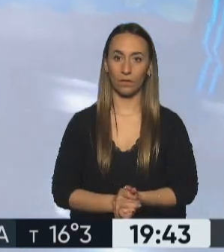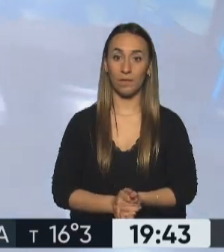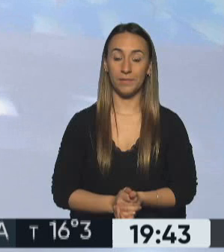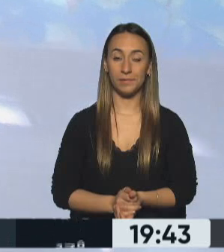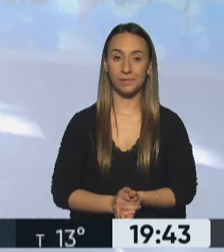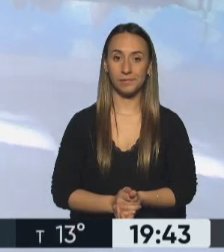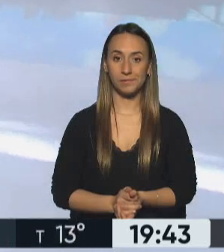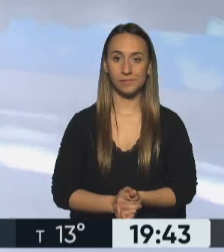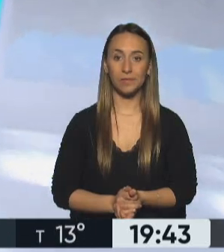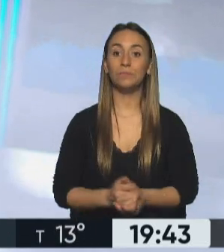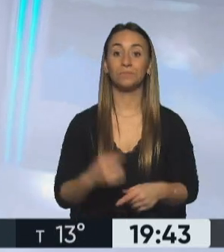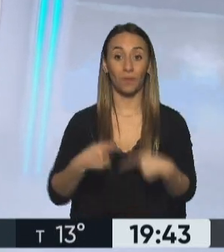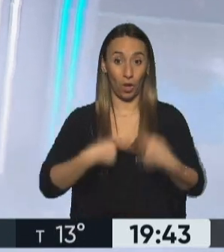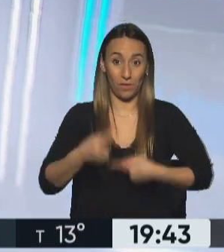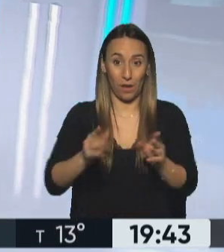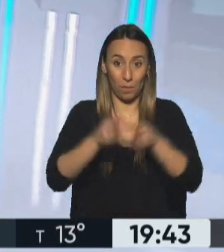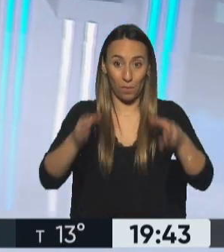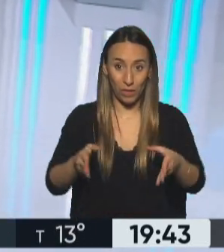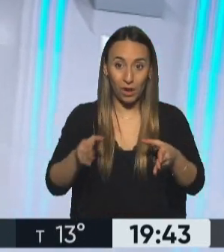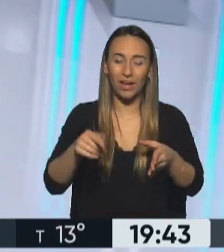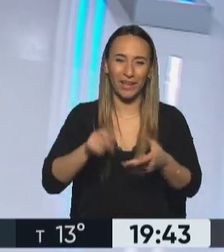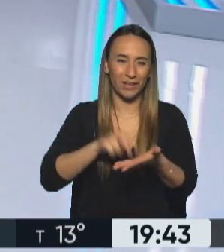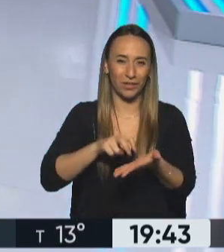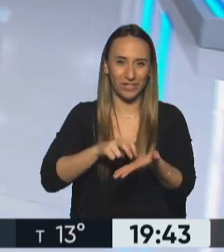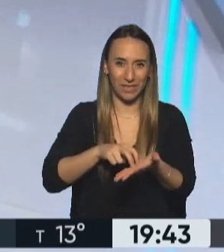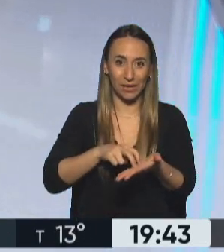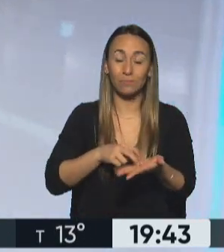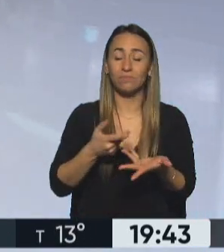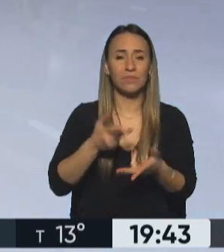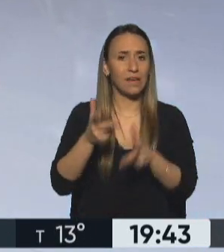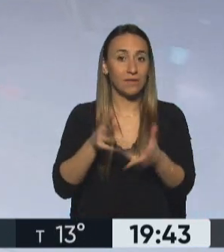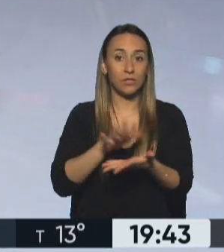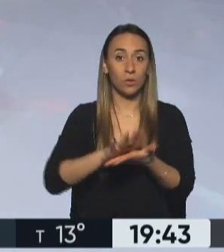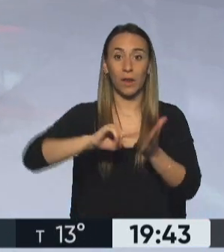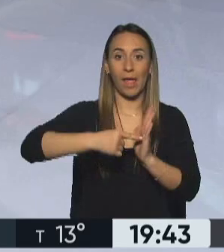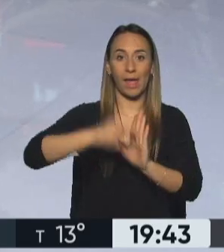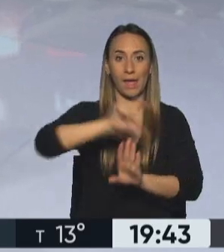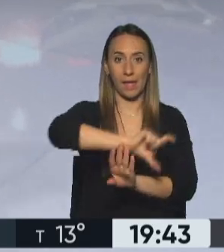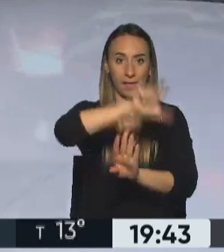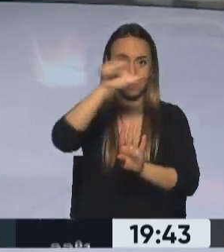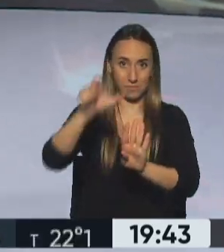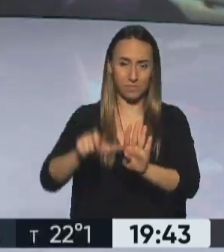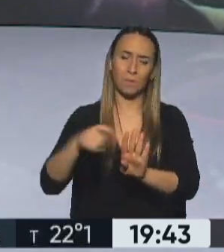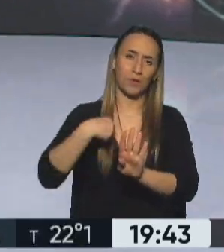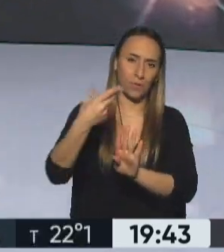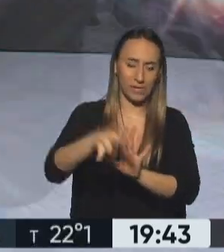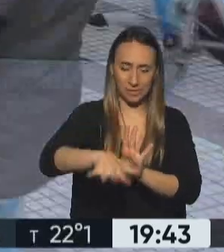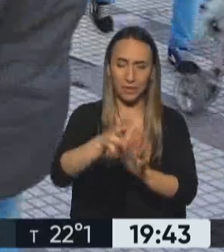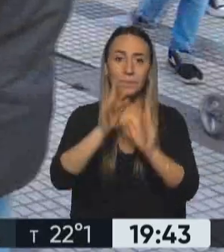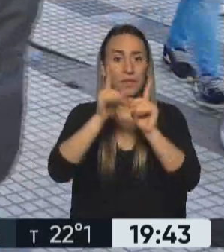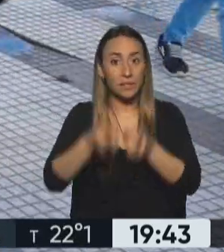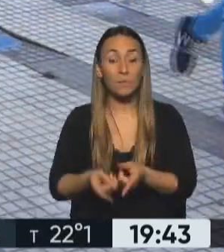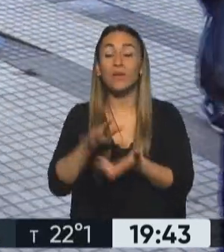Nuevo bloque de Televisión Pública Noticias y vamos a hablar de lo que sucedió en AMBA y lo que sucede también, por supuesto, lo referido a